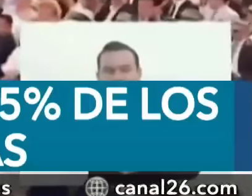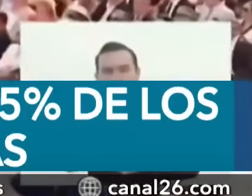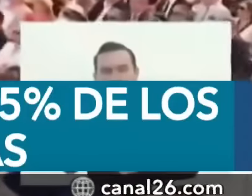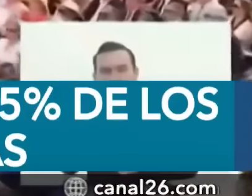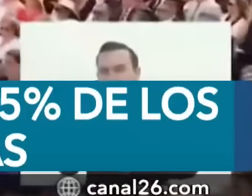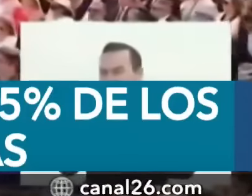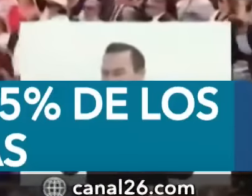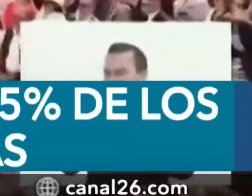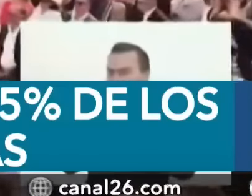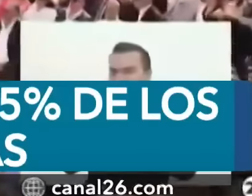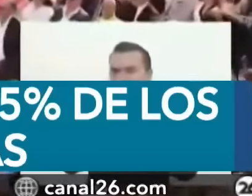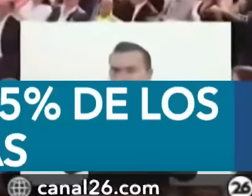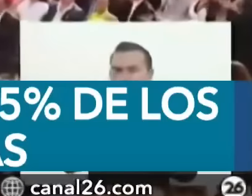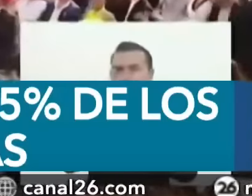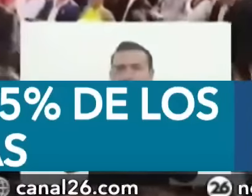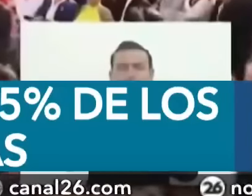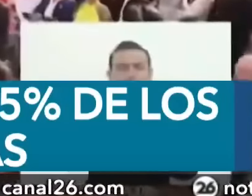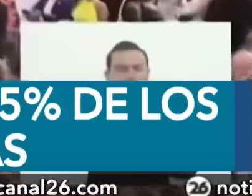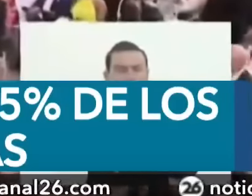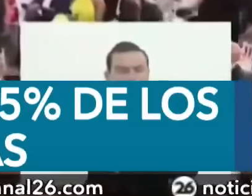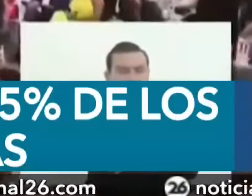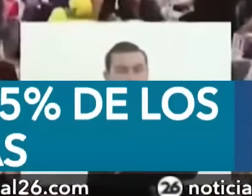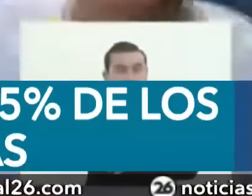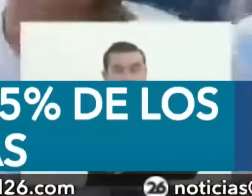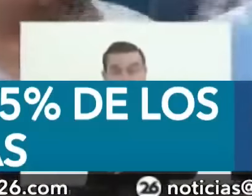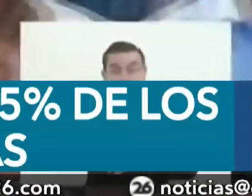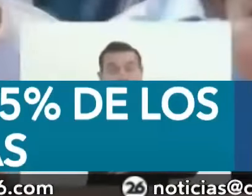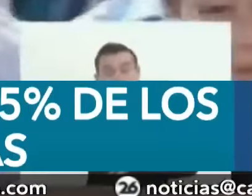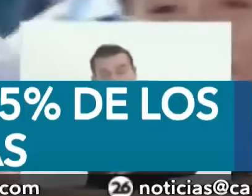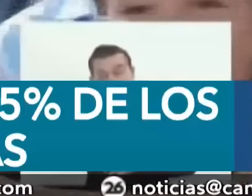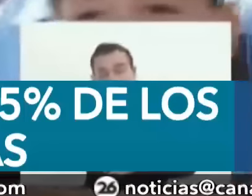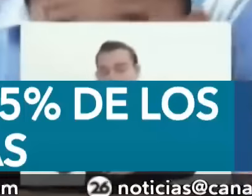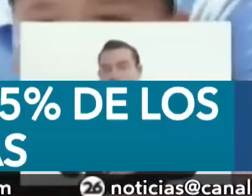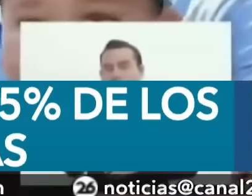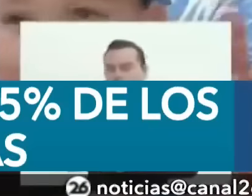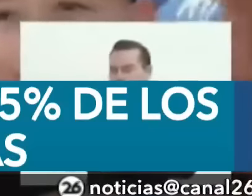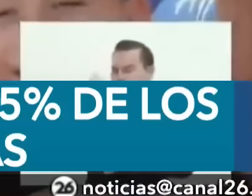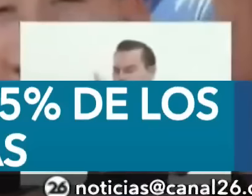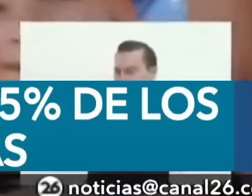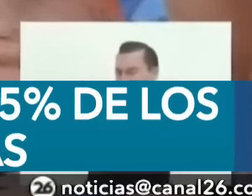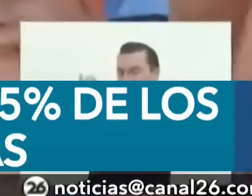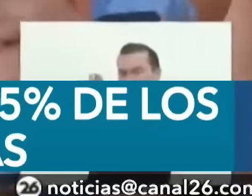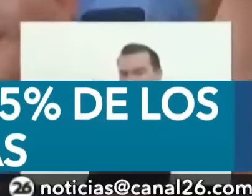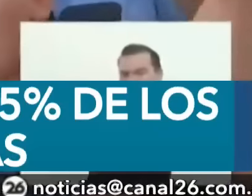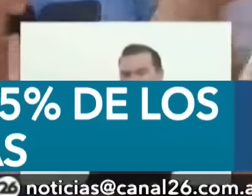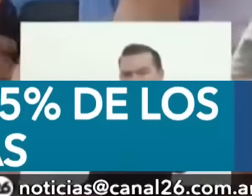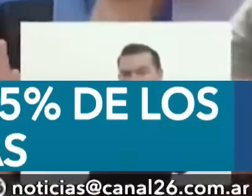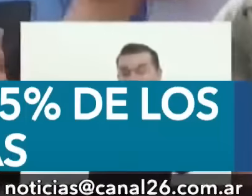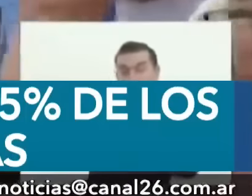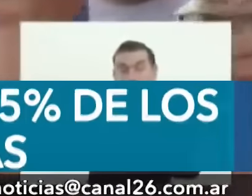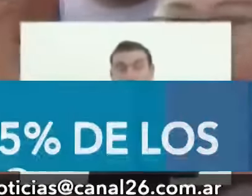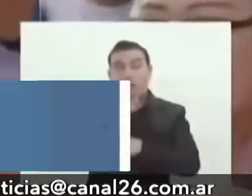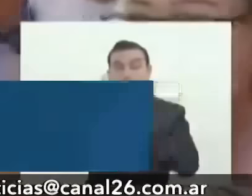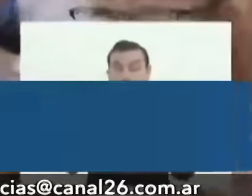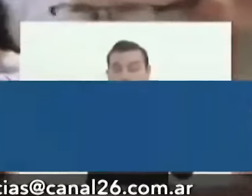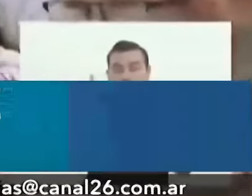pero sabe que hay mucho por hacer. Por ejemplo, se sabe que uno de los desafíos de Bukele, y